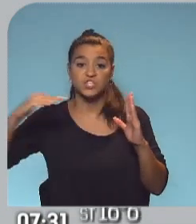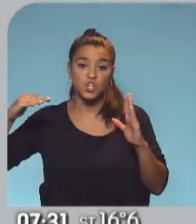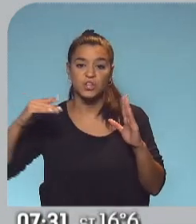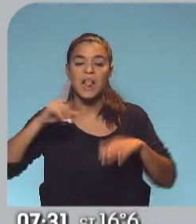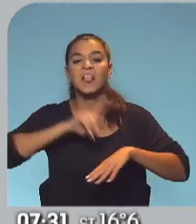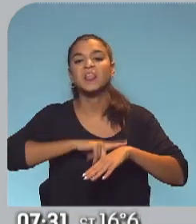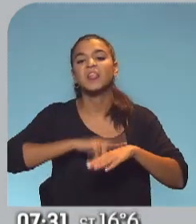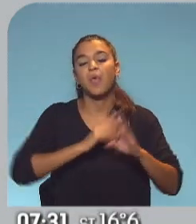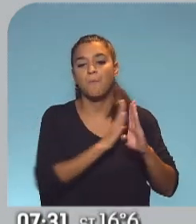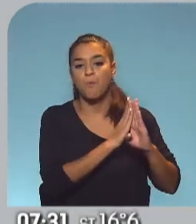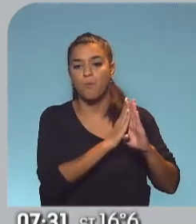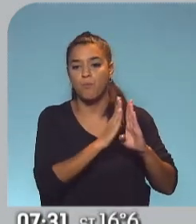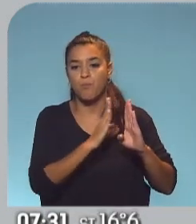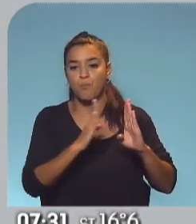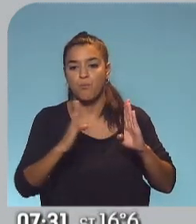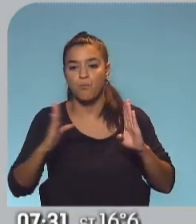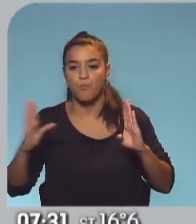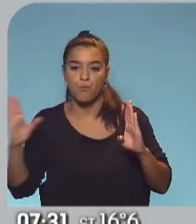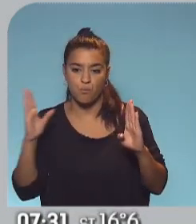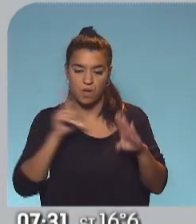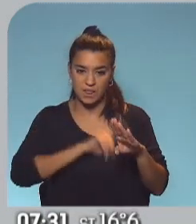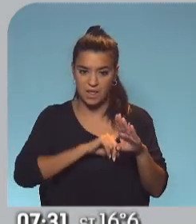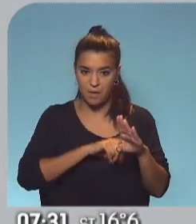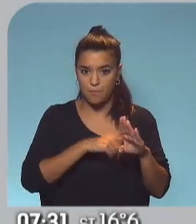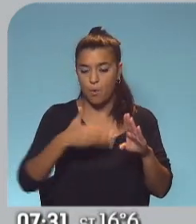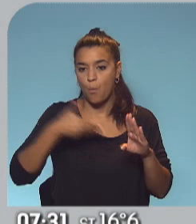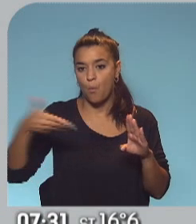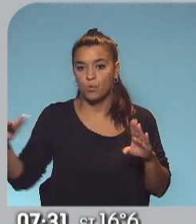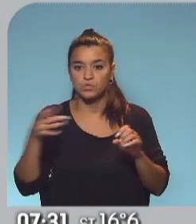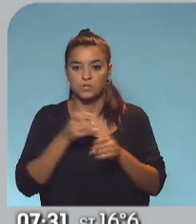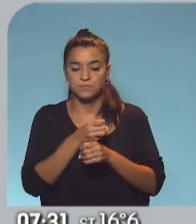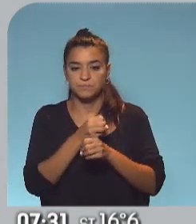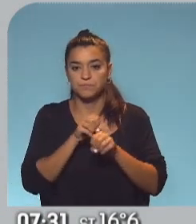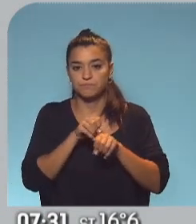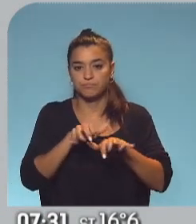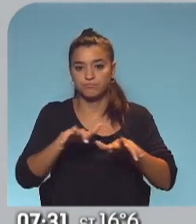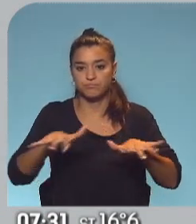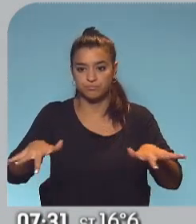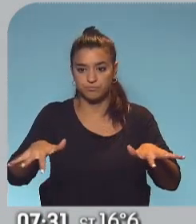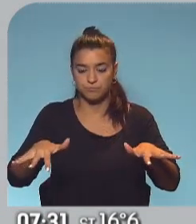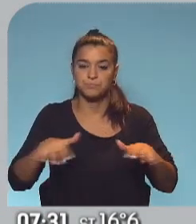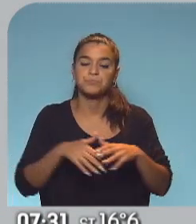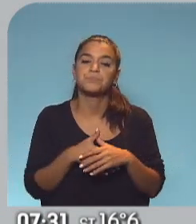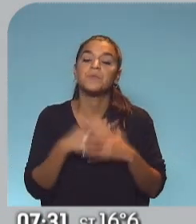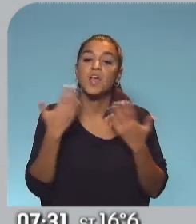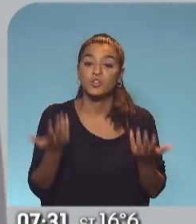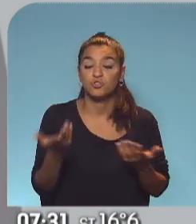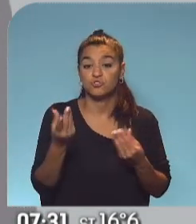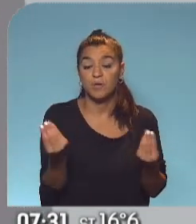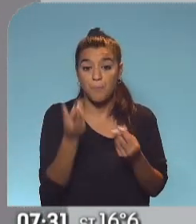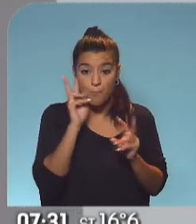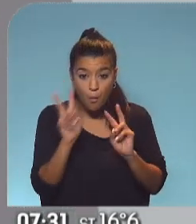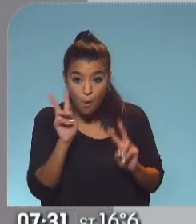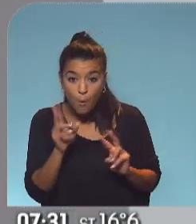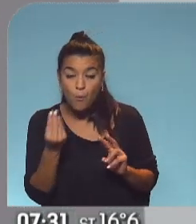tiempo en el que evoluciona la enfermedad, la infección. No la enfermedad, sino la infección en realidad, porque esto es epidemiológico. Entonces lo que podemos ver